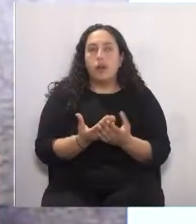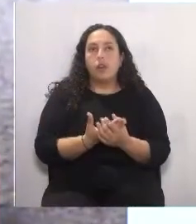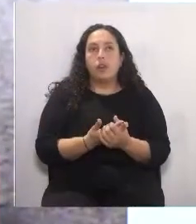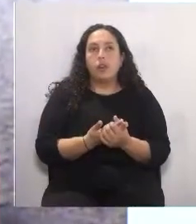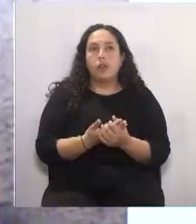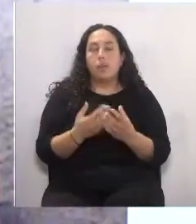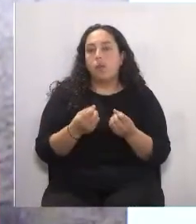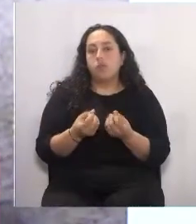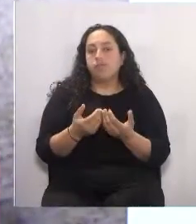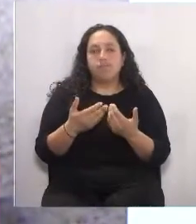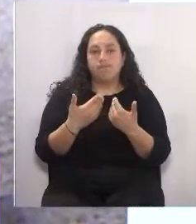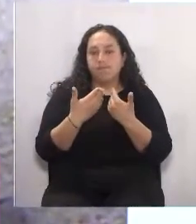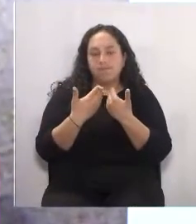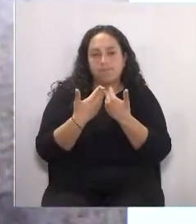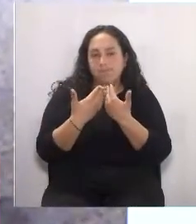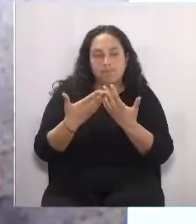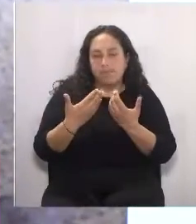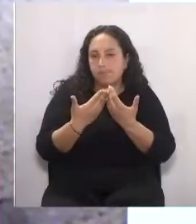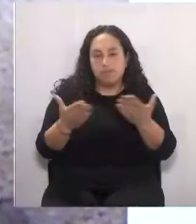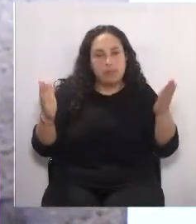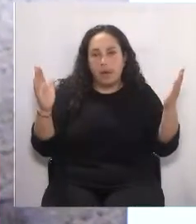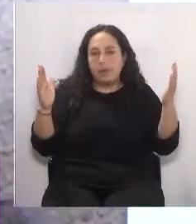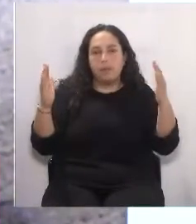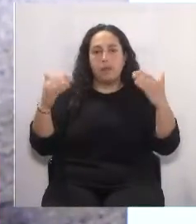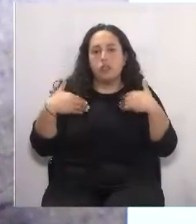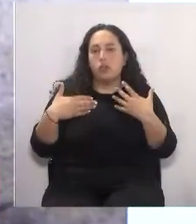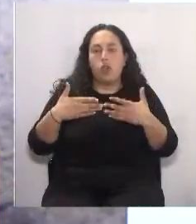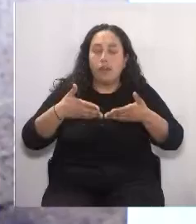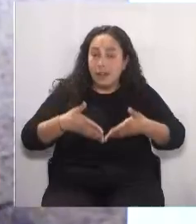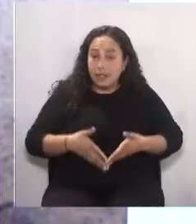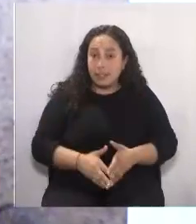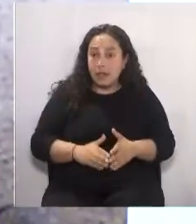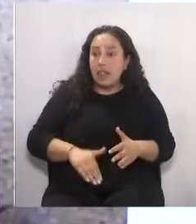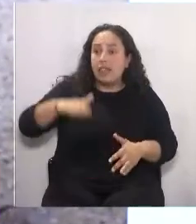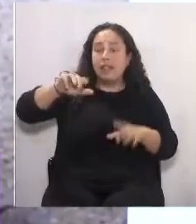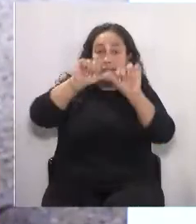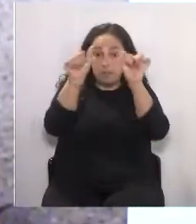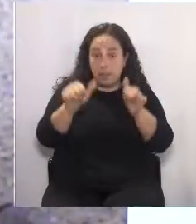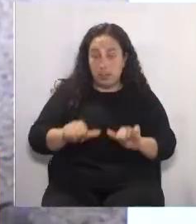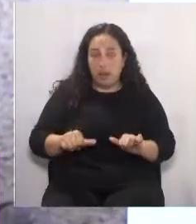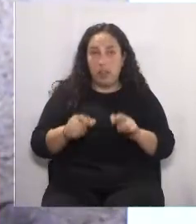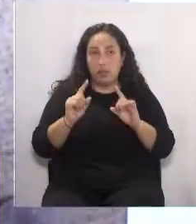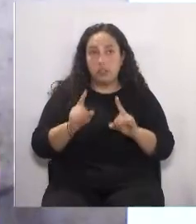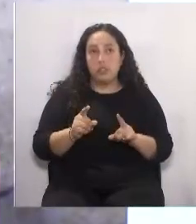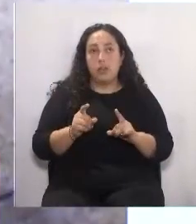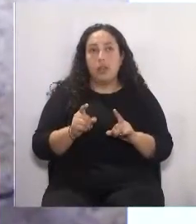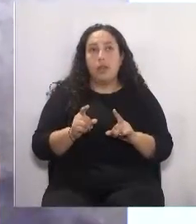por abrirme las puertas desde el día uno. Si bien yo nací y crecí en Maldonado,